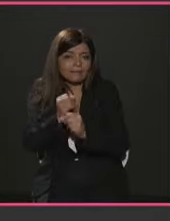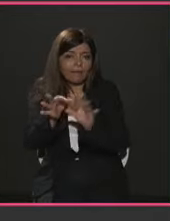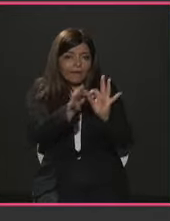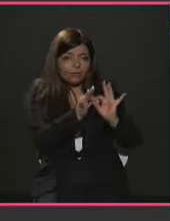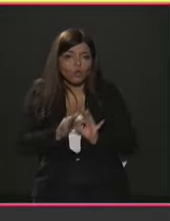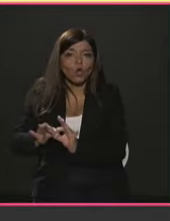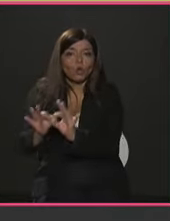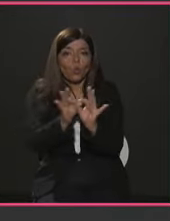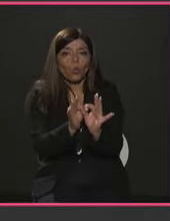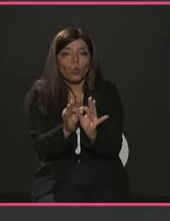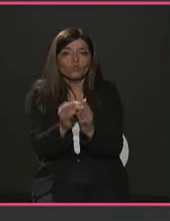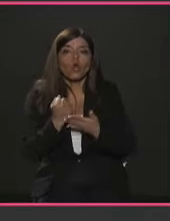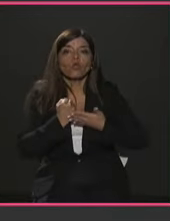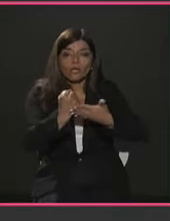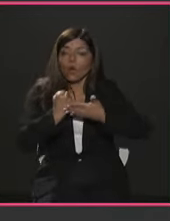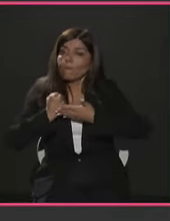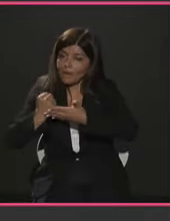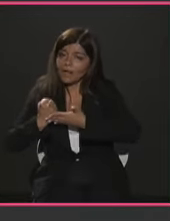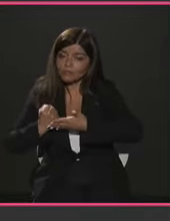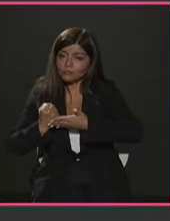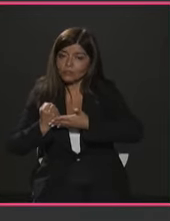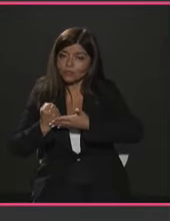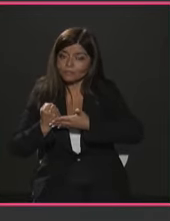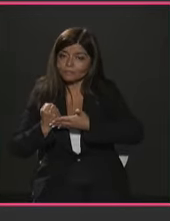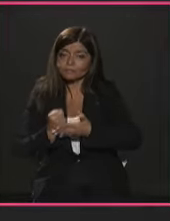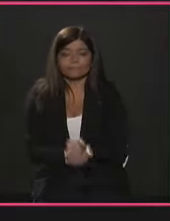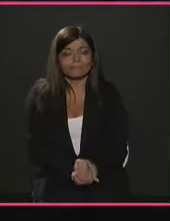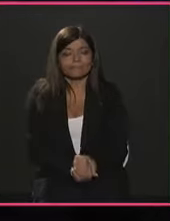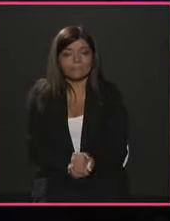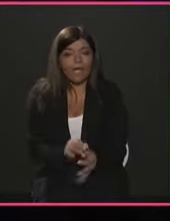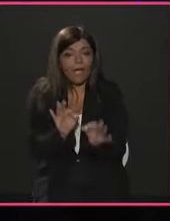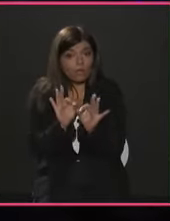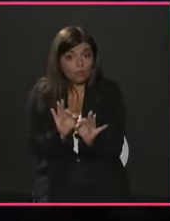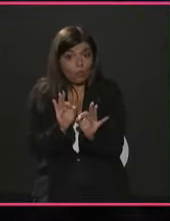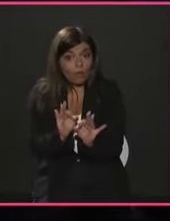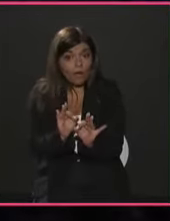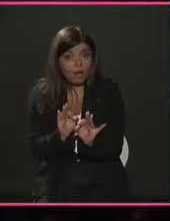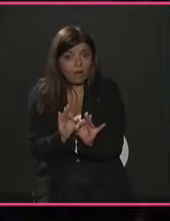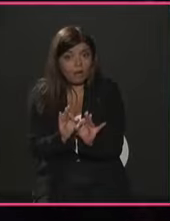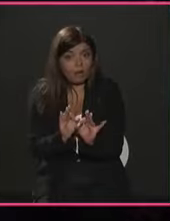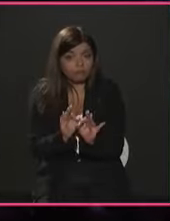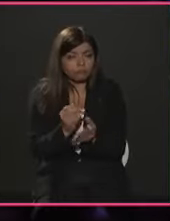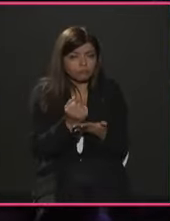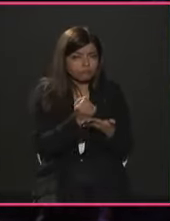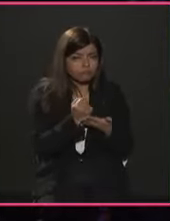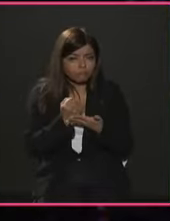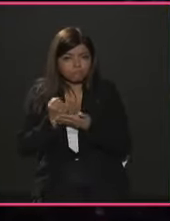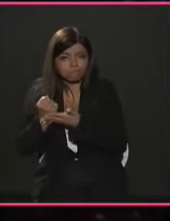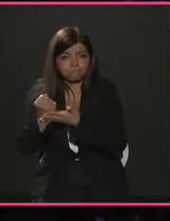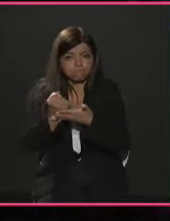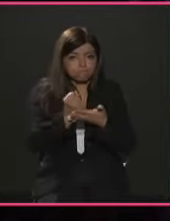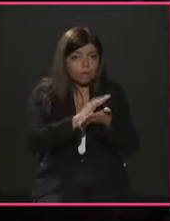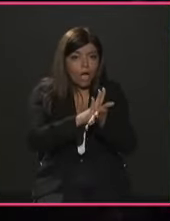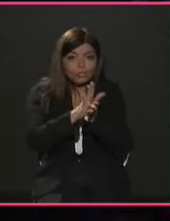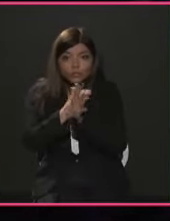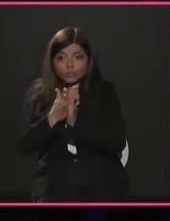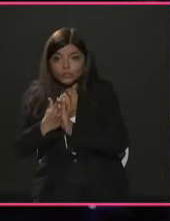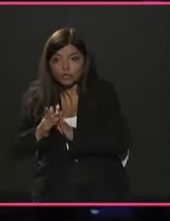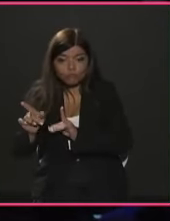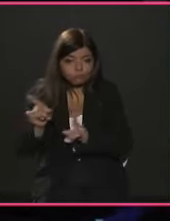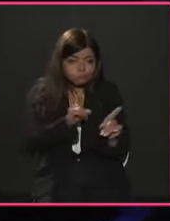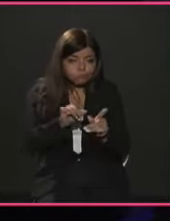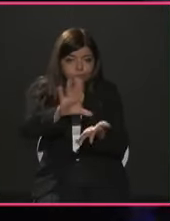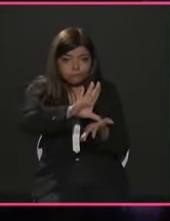conjunto de cooperación asegurarnos que haya una buena cooperación entre todos estos sectores